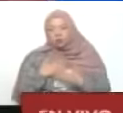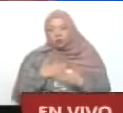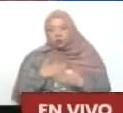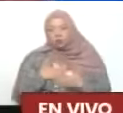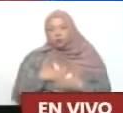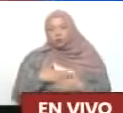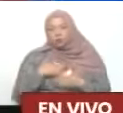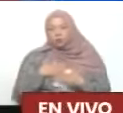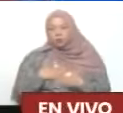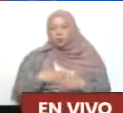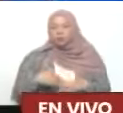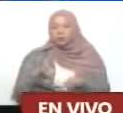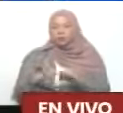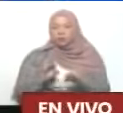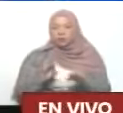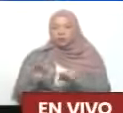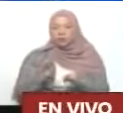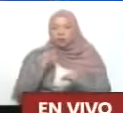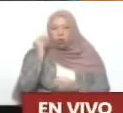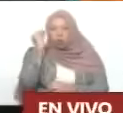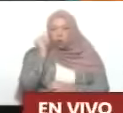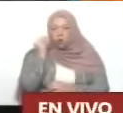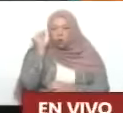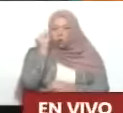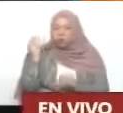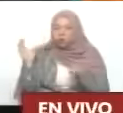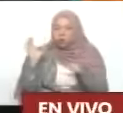te va preparando así para la reflexión nocturna.